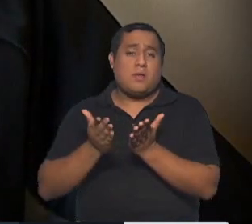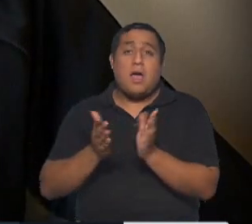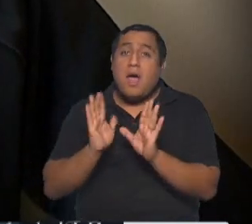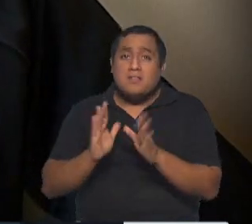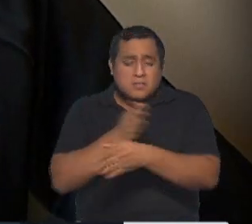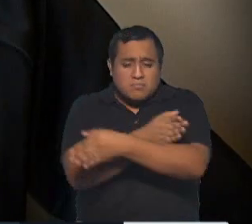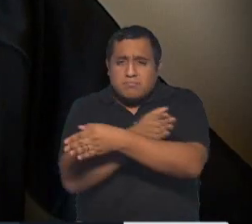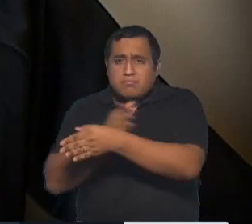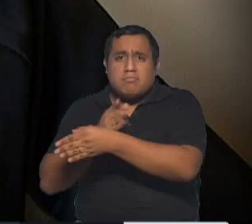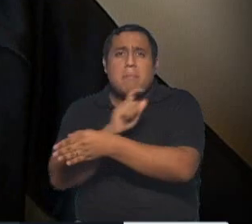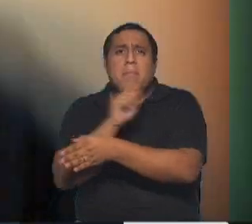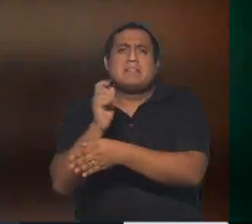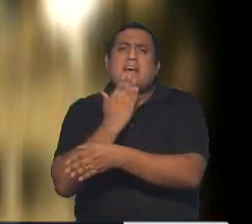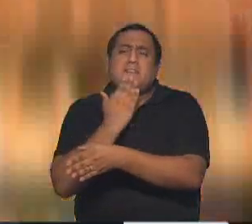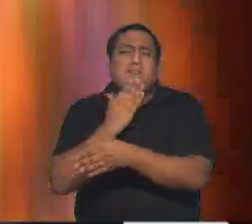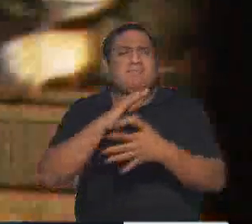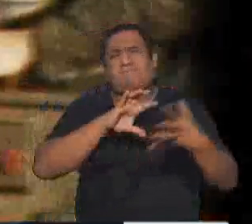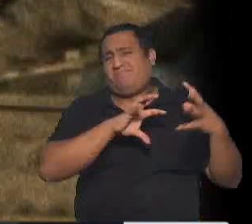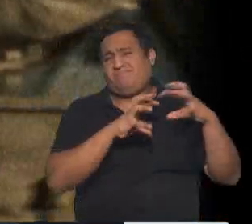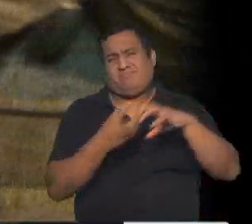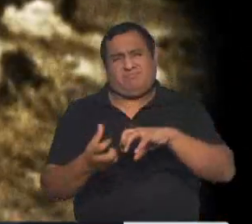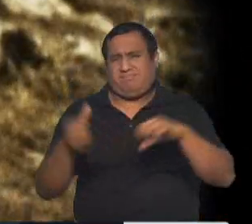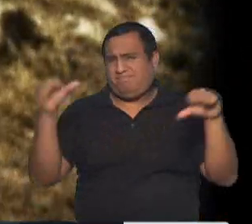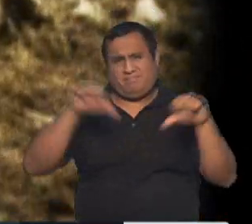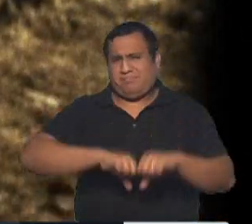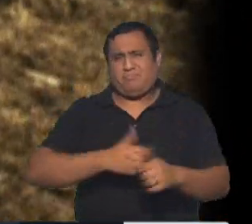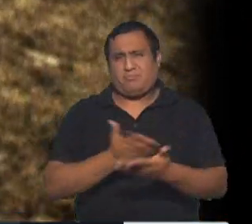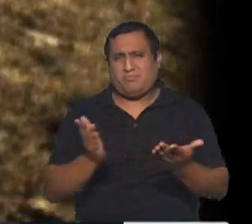abril. Crisis.